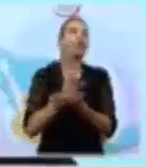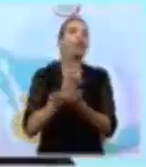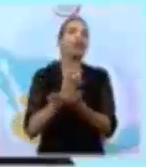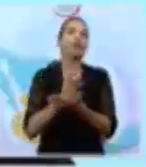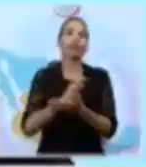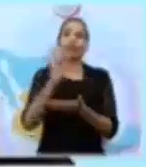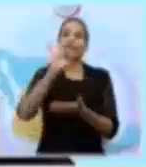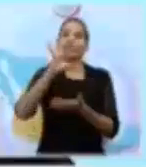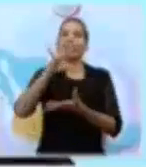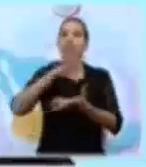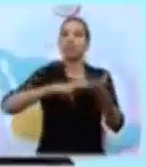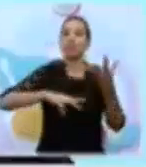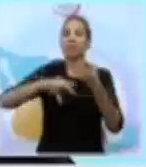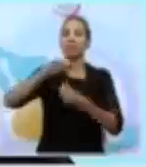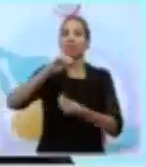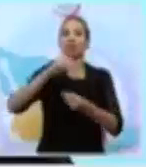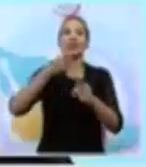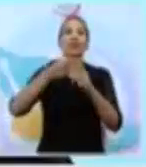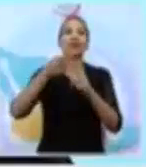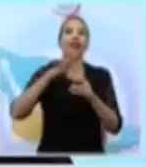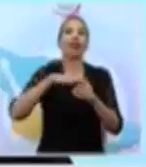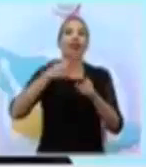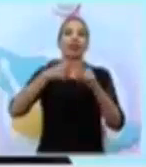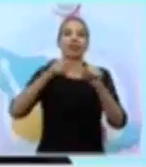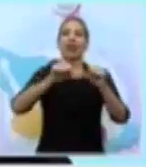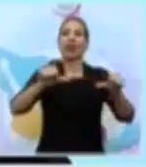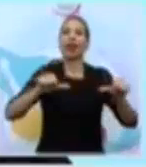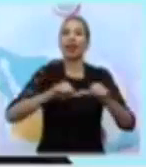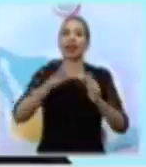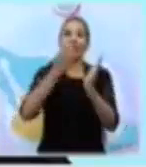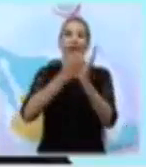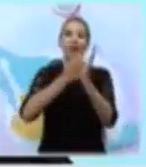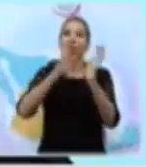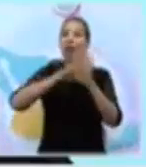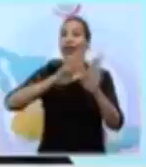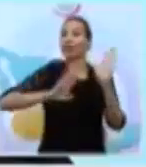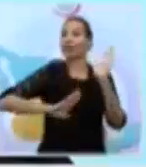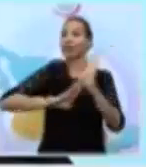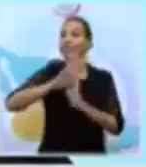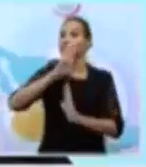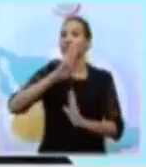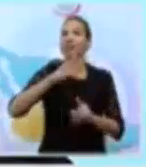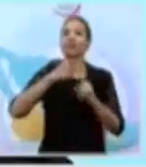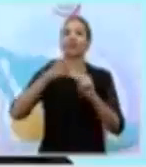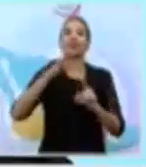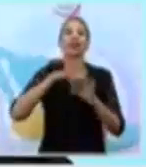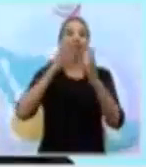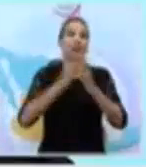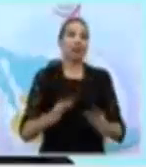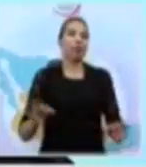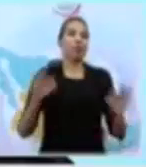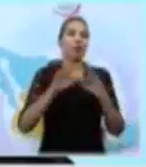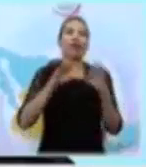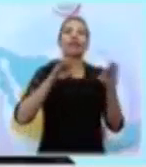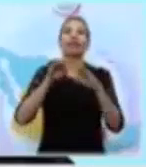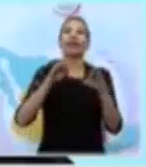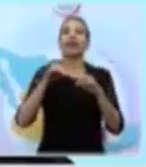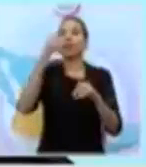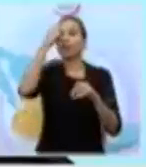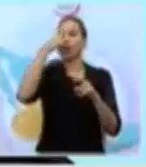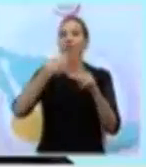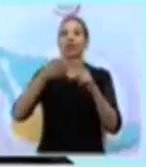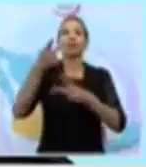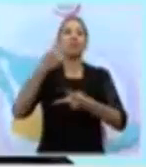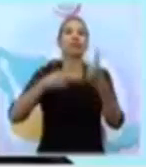solamente si invertimos en los sectores económicos más avanzados. De ahí la gran importancia de trabajar para la generación